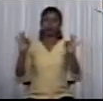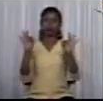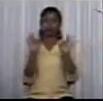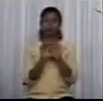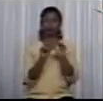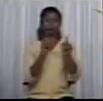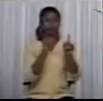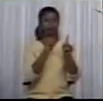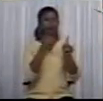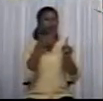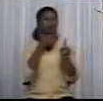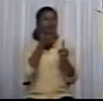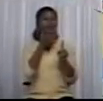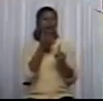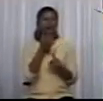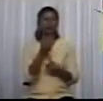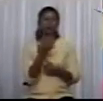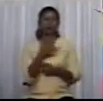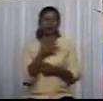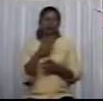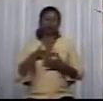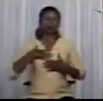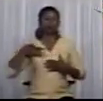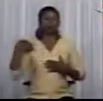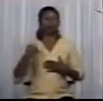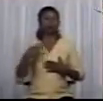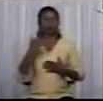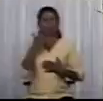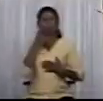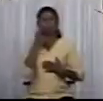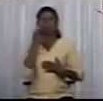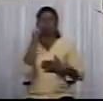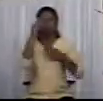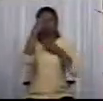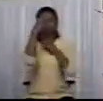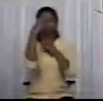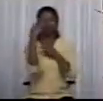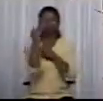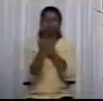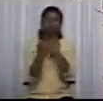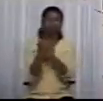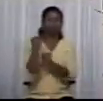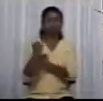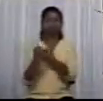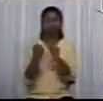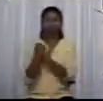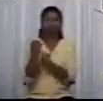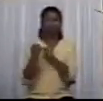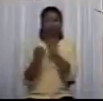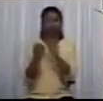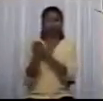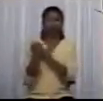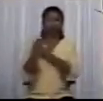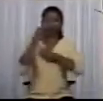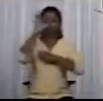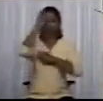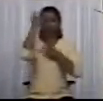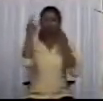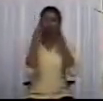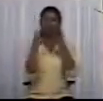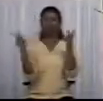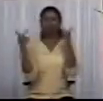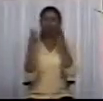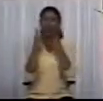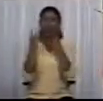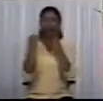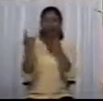quien expresó sentirse orgulloso de que su padre reciba un reconocimiento por los años dedicados a cultivar y difundir la cultura,